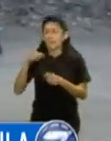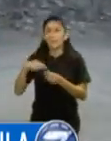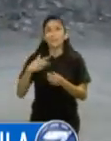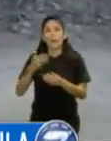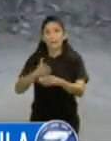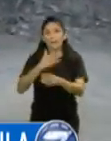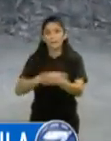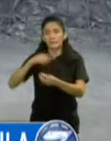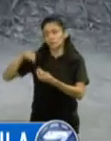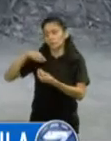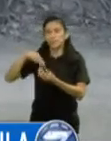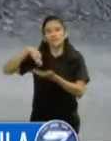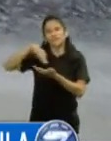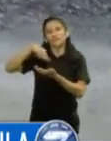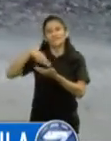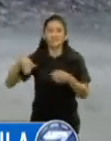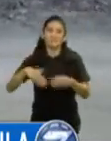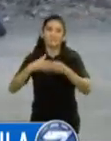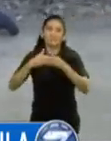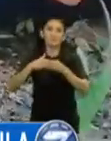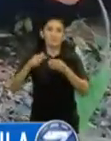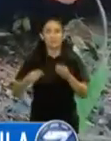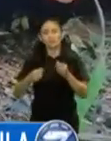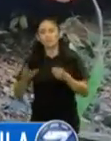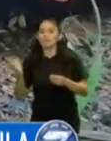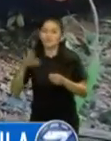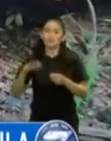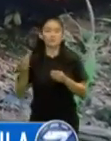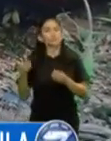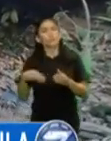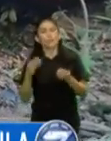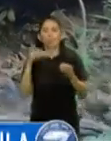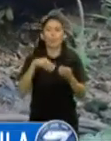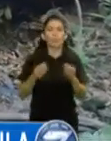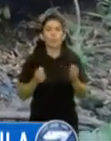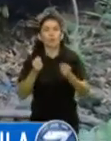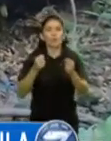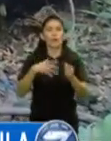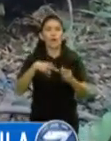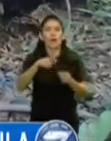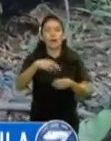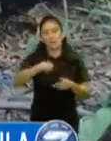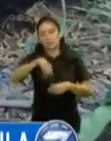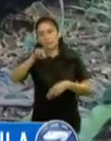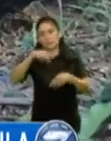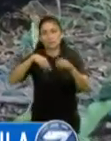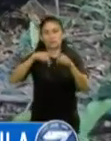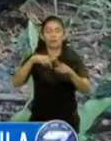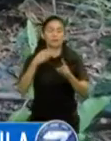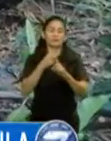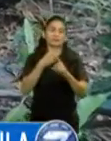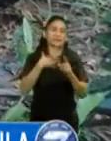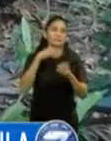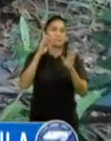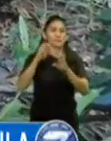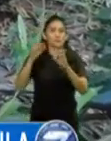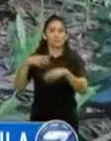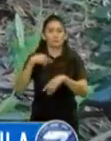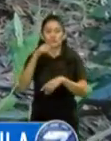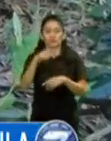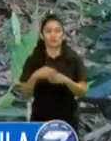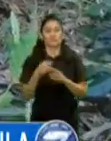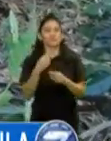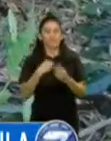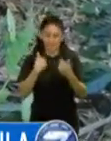la cual cobró la vida de una adolescente de 17 años y 12 personas más resultaron heridas en el caserío Las Lomas de la aldea El Poste